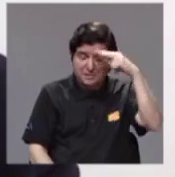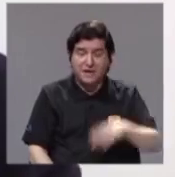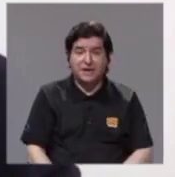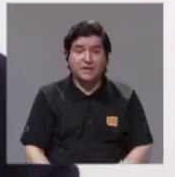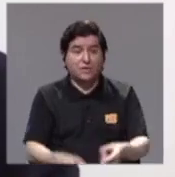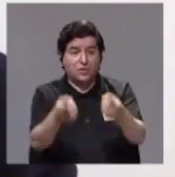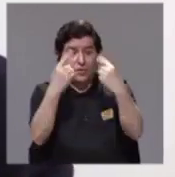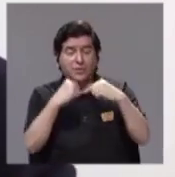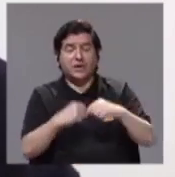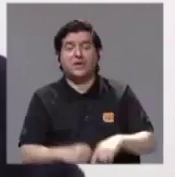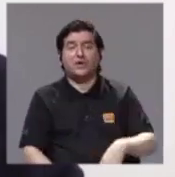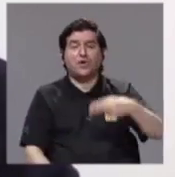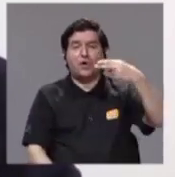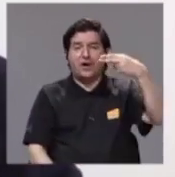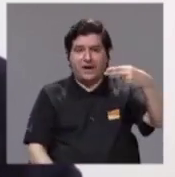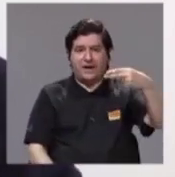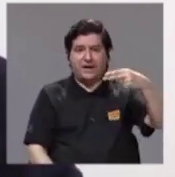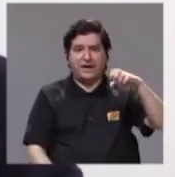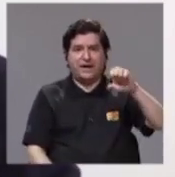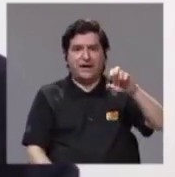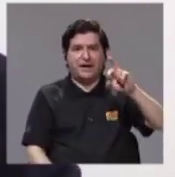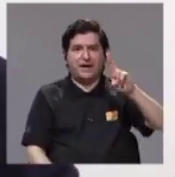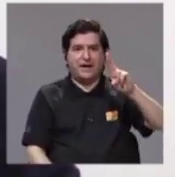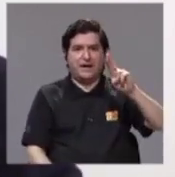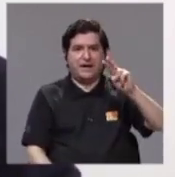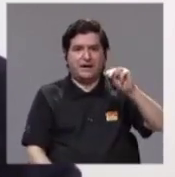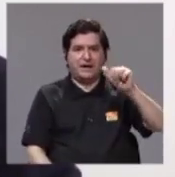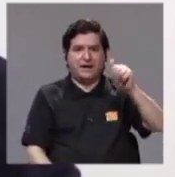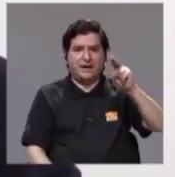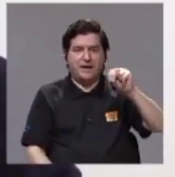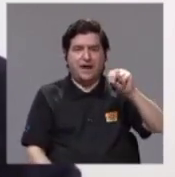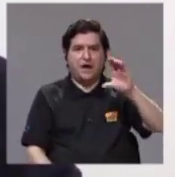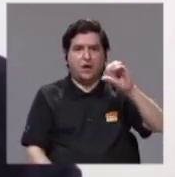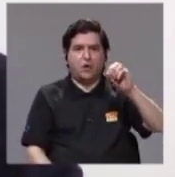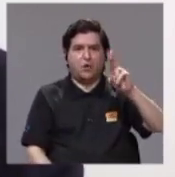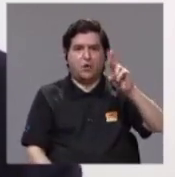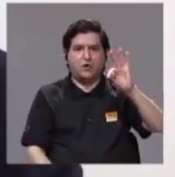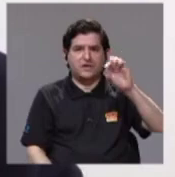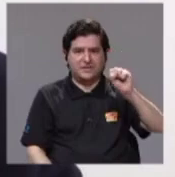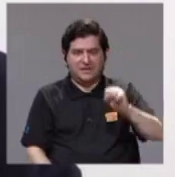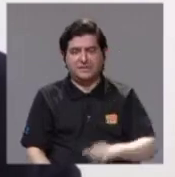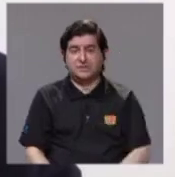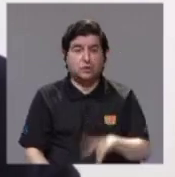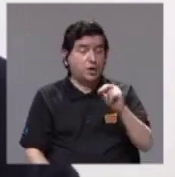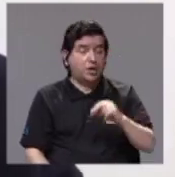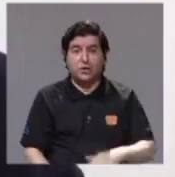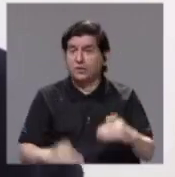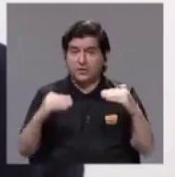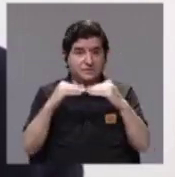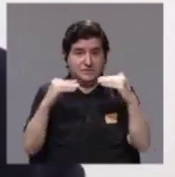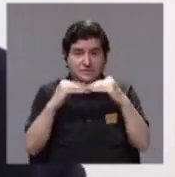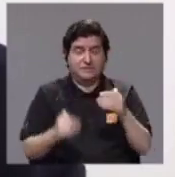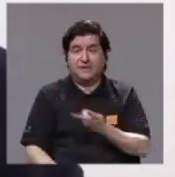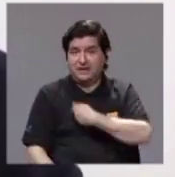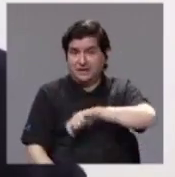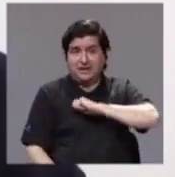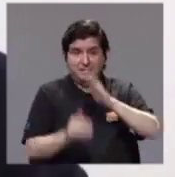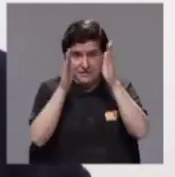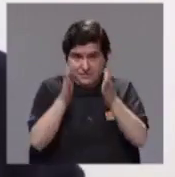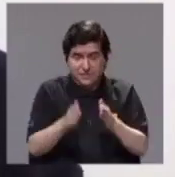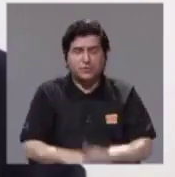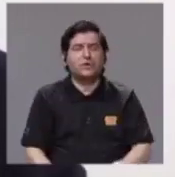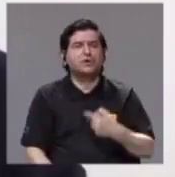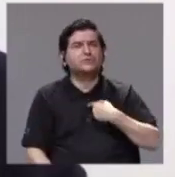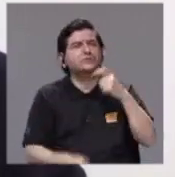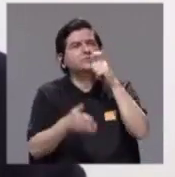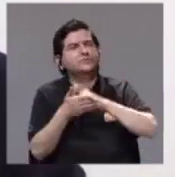México la llegada de Cortés, que no es lo equivalente de los españoles. Entonces